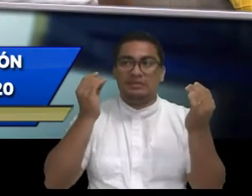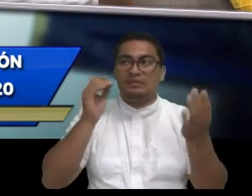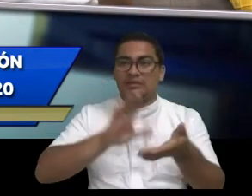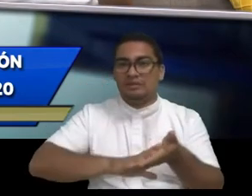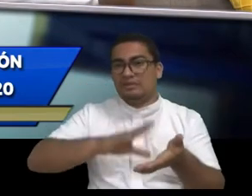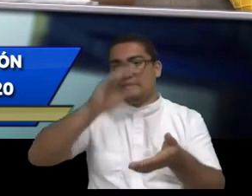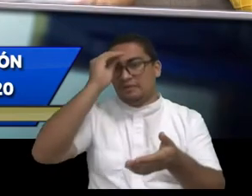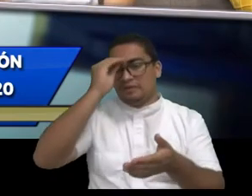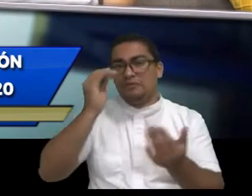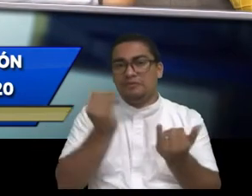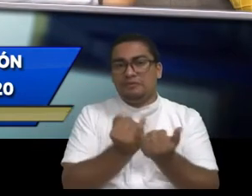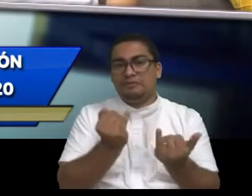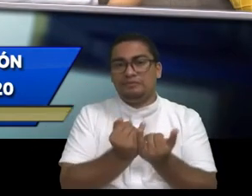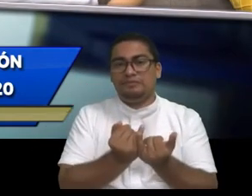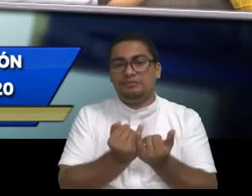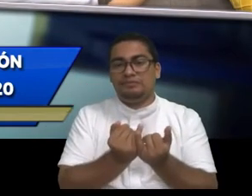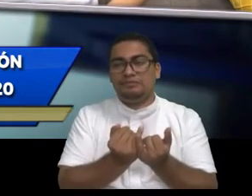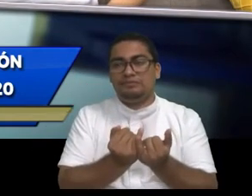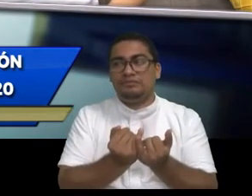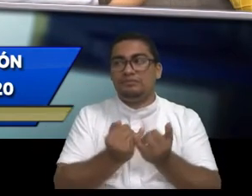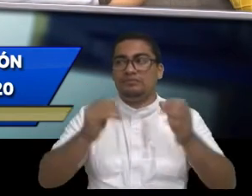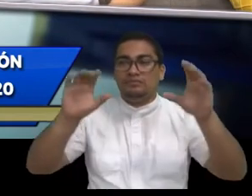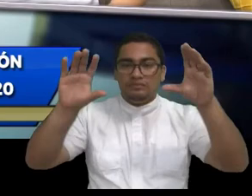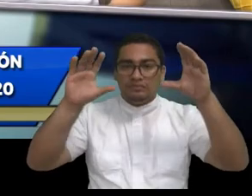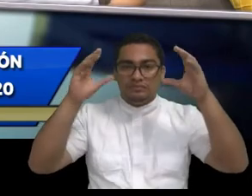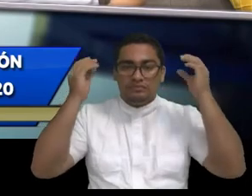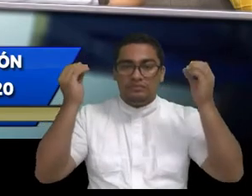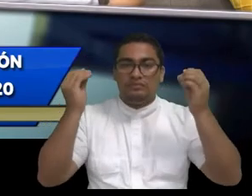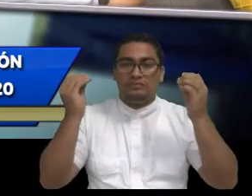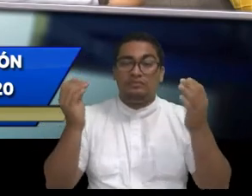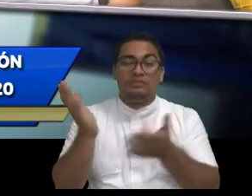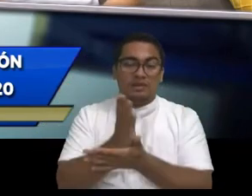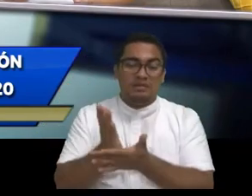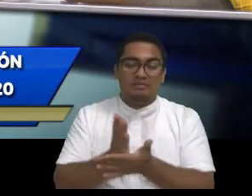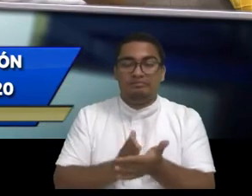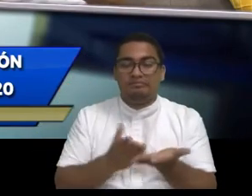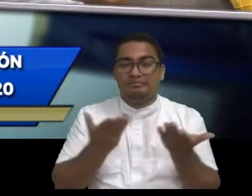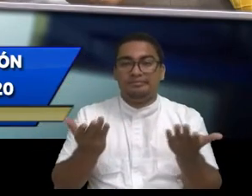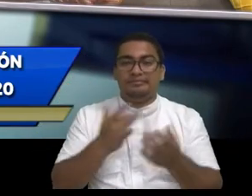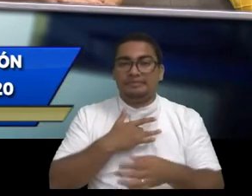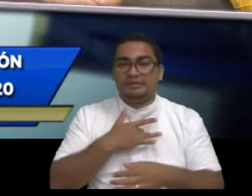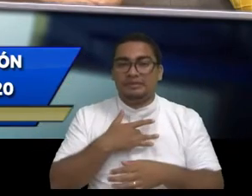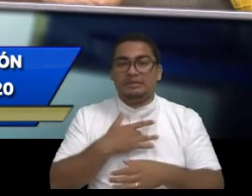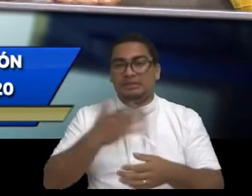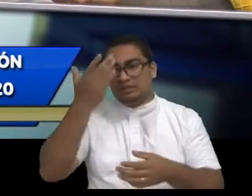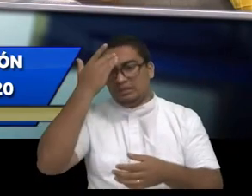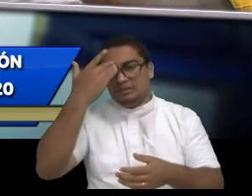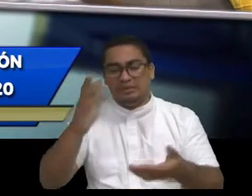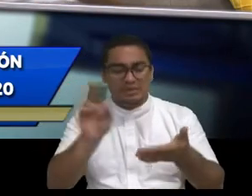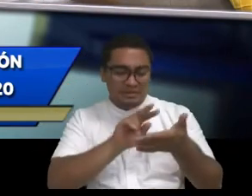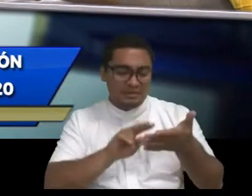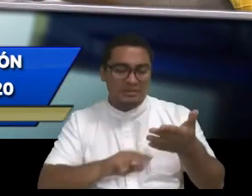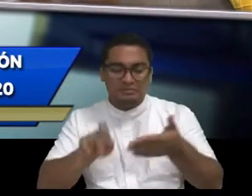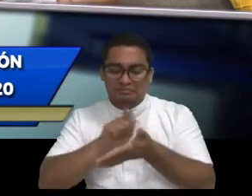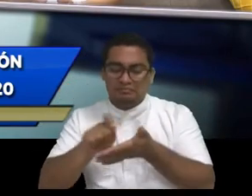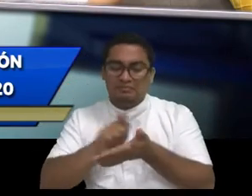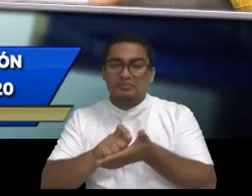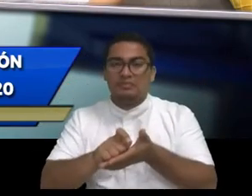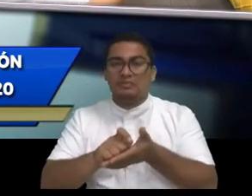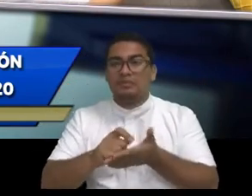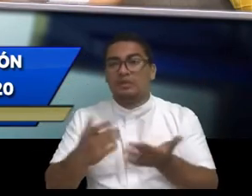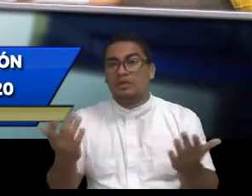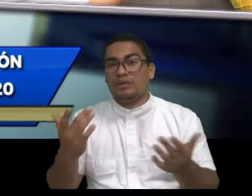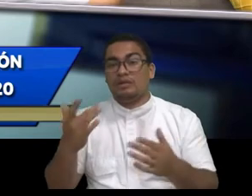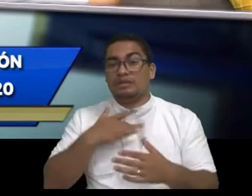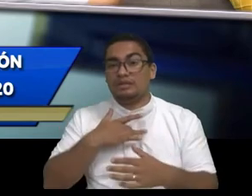esa flexibilidad verdad tenemos cursos algunos que requieren de saber leer y escribir otros que requieren tener un